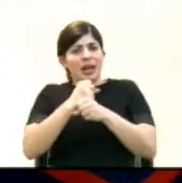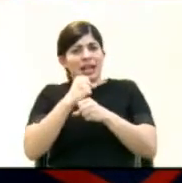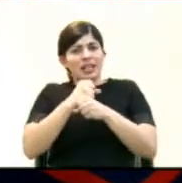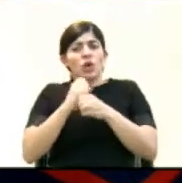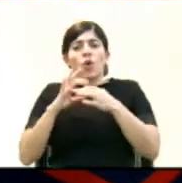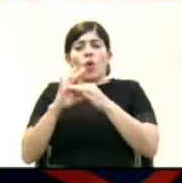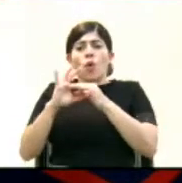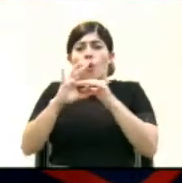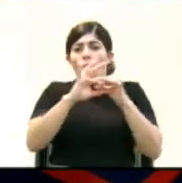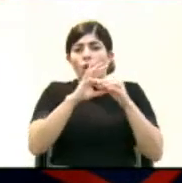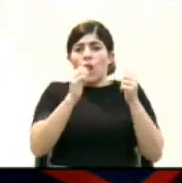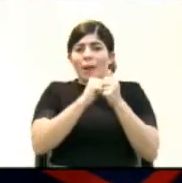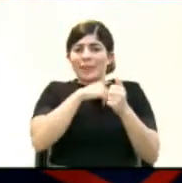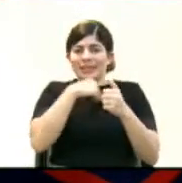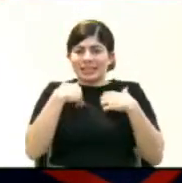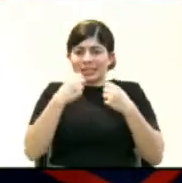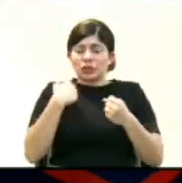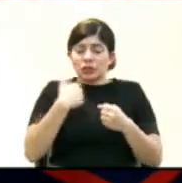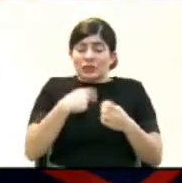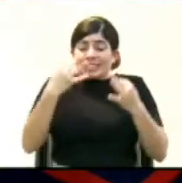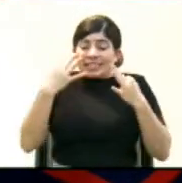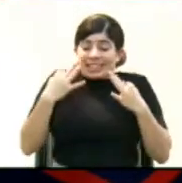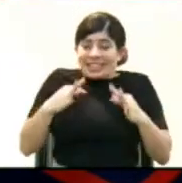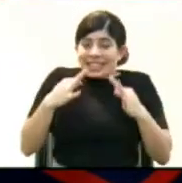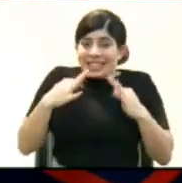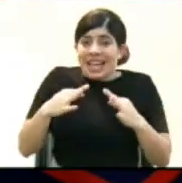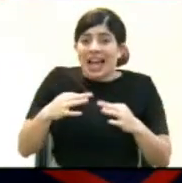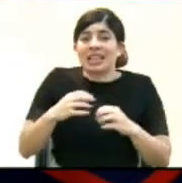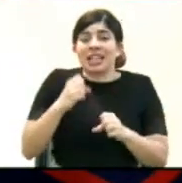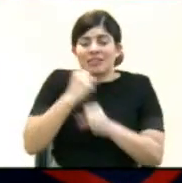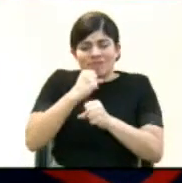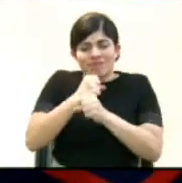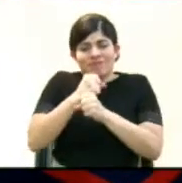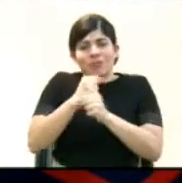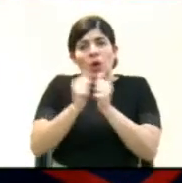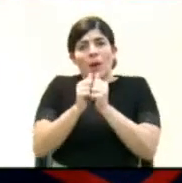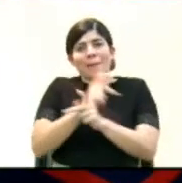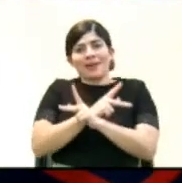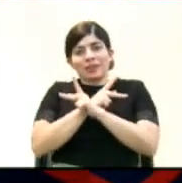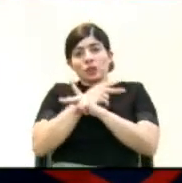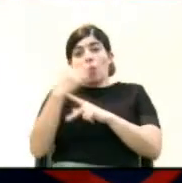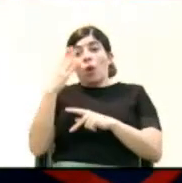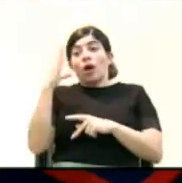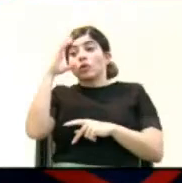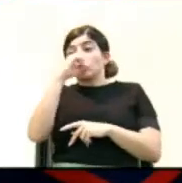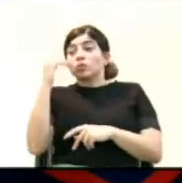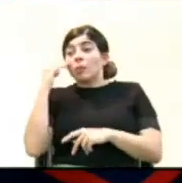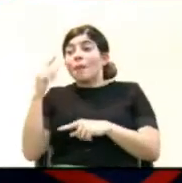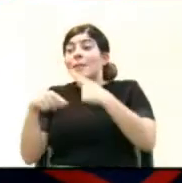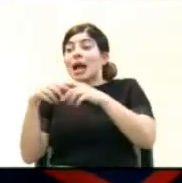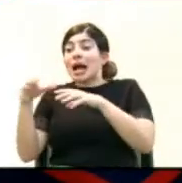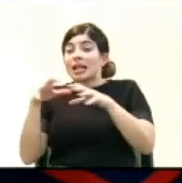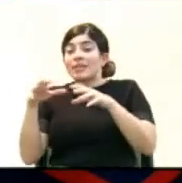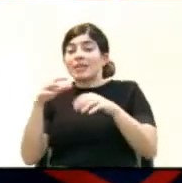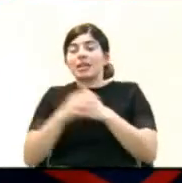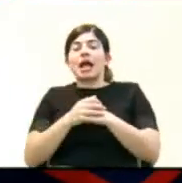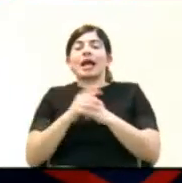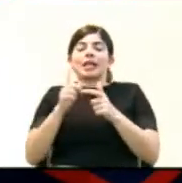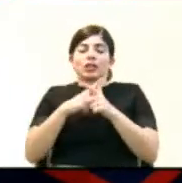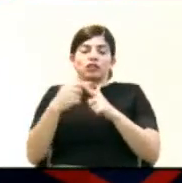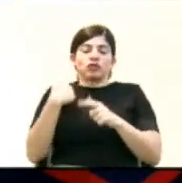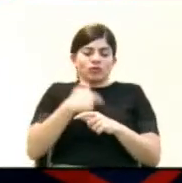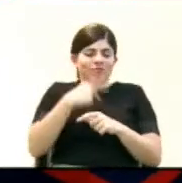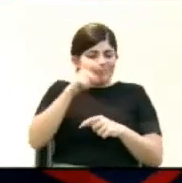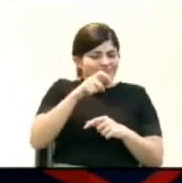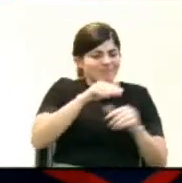la coordinación con salud. Estamos tratando de actuar de forma preventiva cuando tenemos conocimiento de que se va a desarrollar un evento, pero en esa línea tenemos que